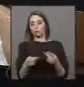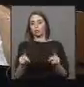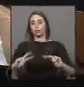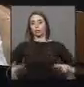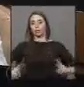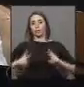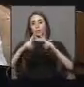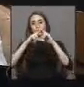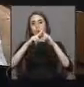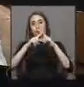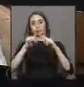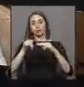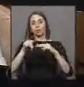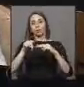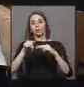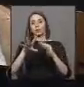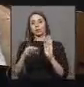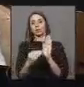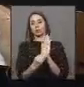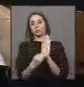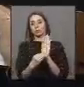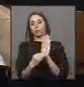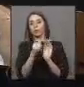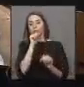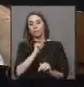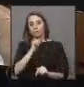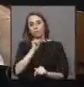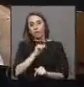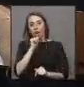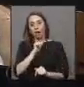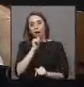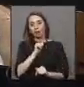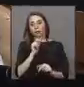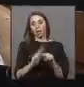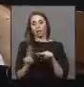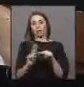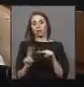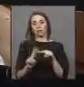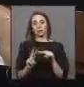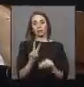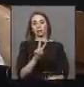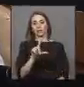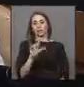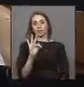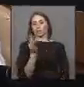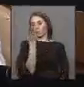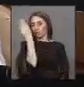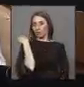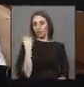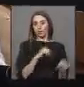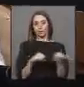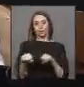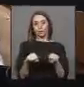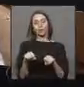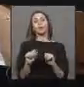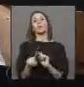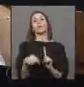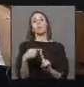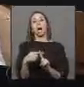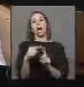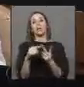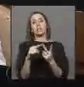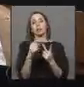reconstrucción, donde se ha planteado también para considerar lo que falta todavía en realizar del 27 de febrero, más todo lo